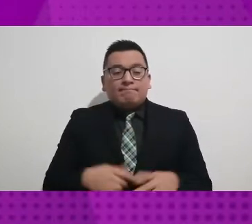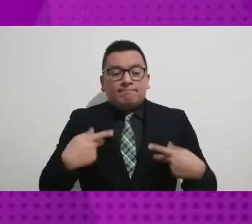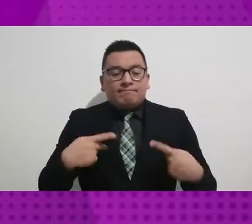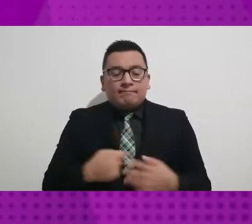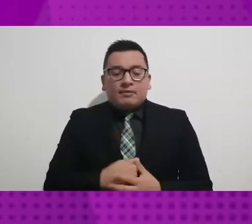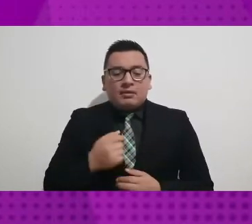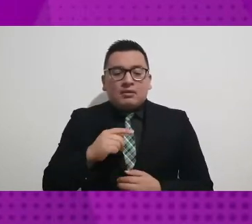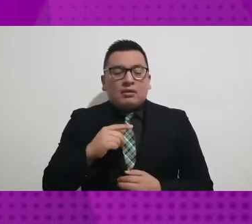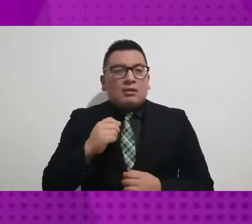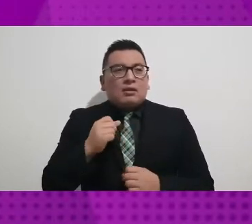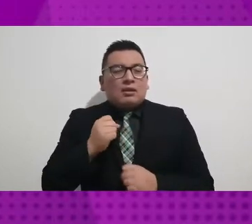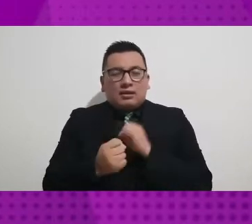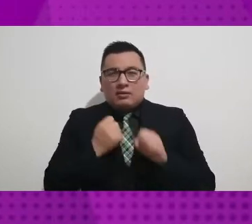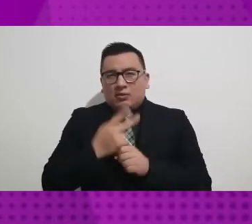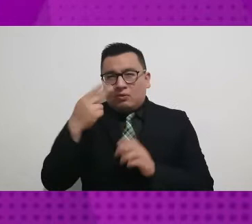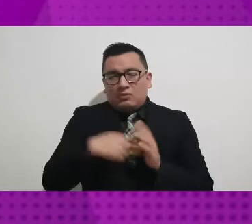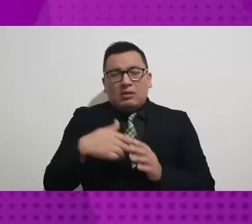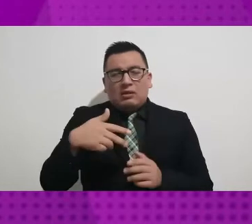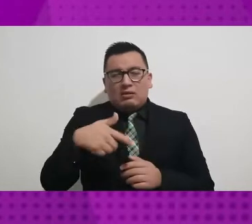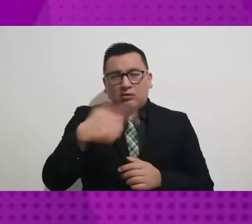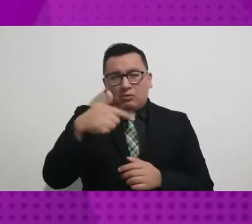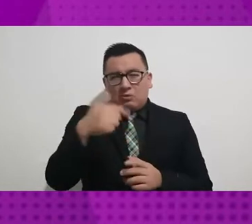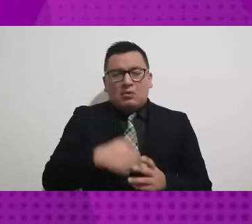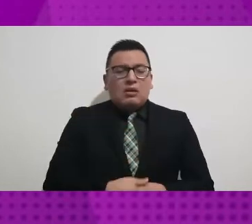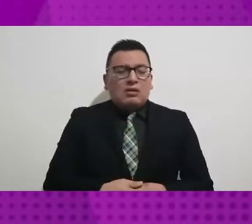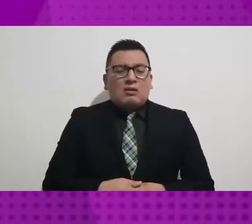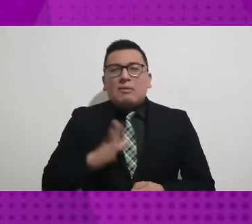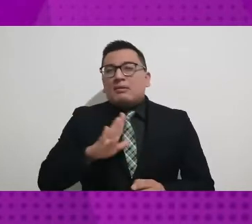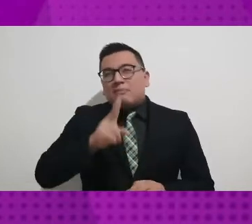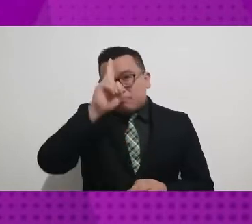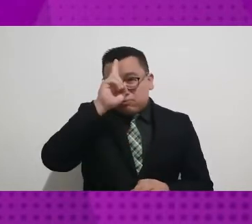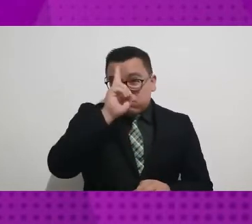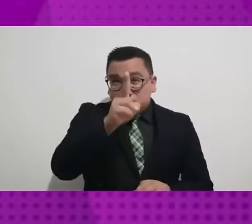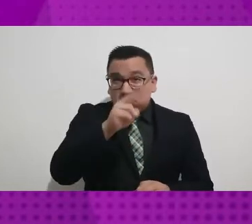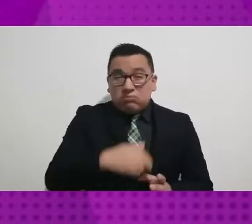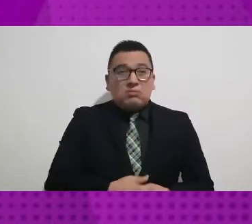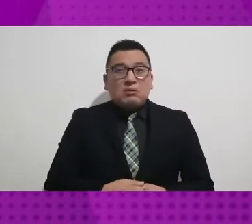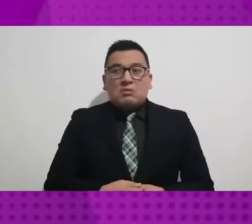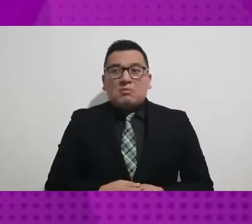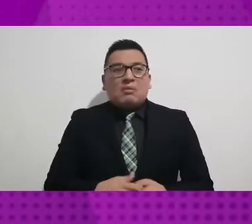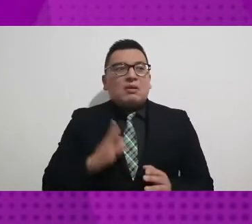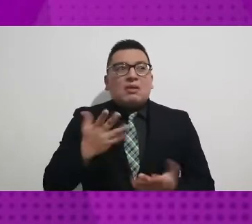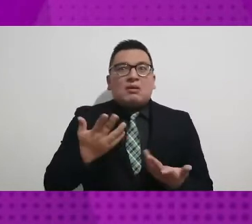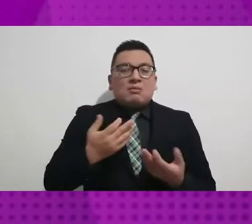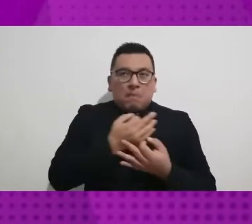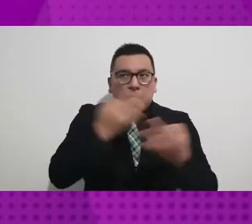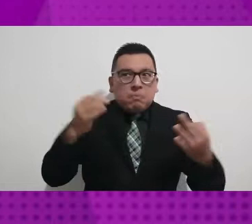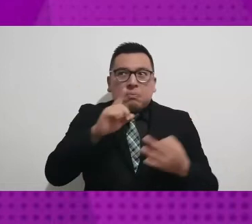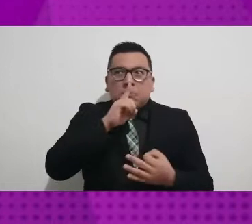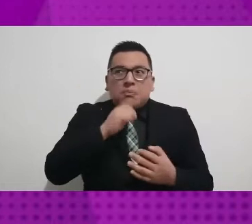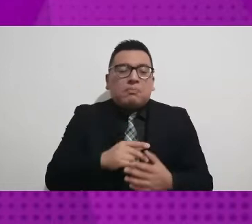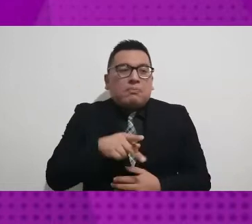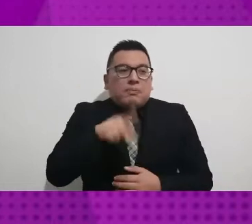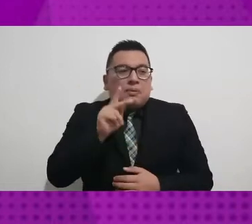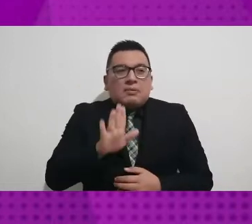a posteriormente, entre 2007 y 2012, una cierta prohibición eufemística, no se decía